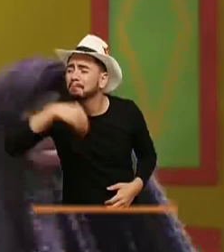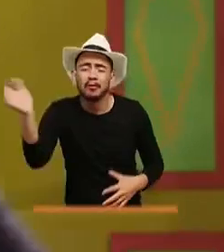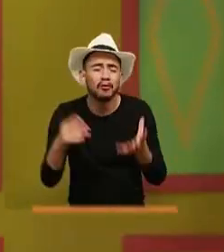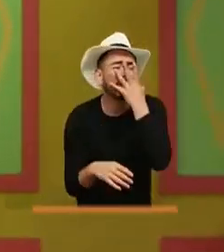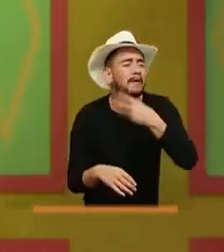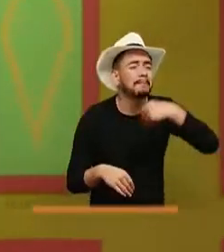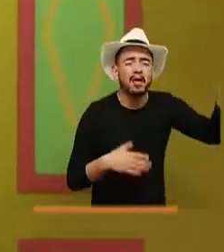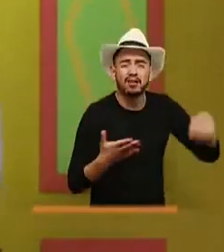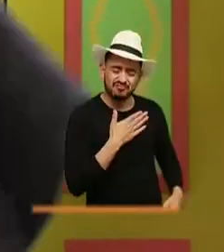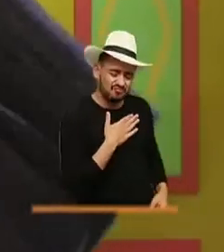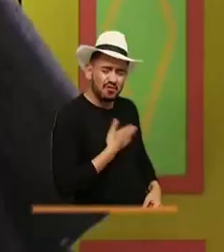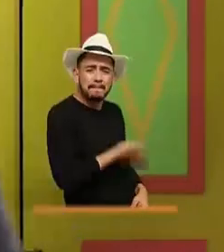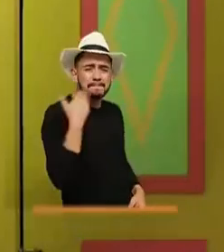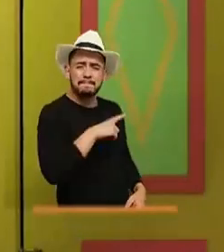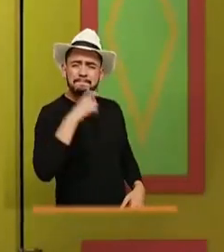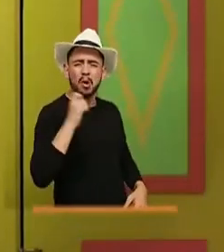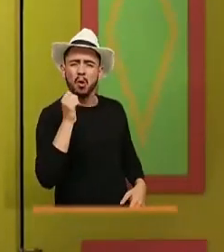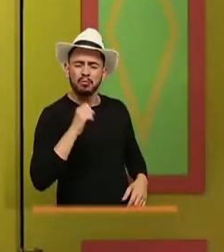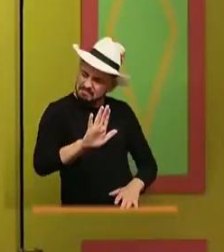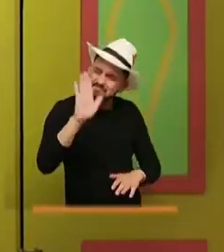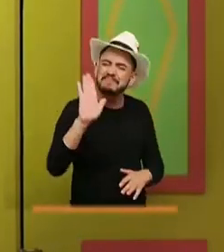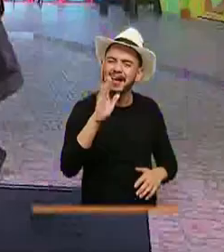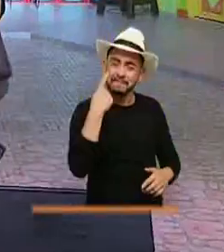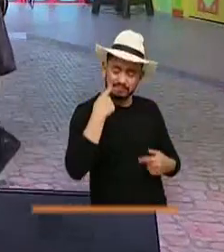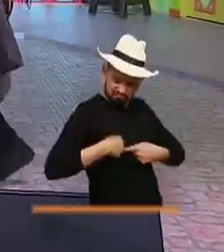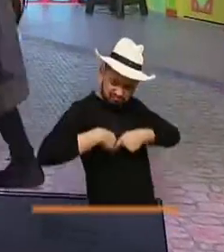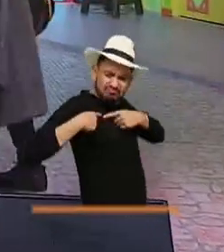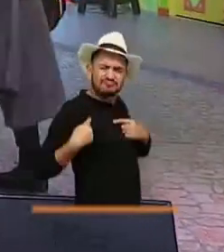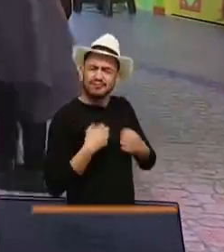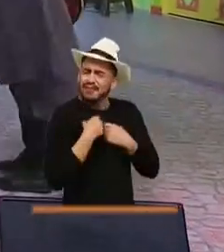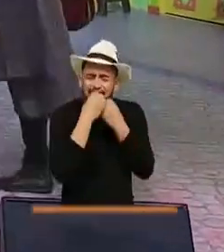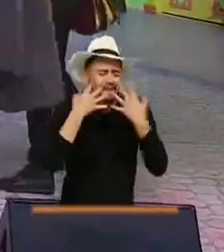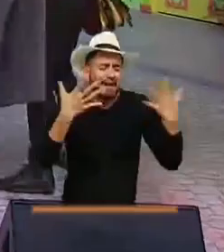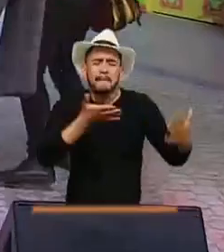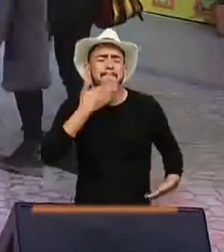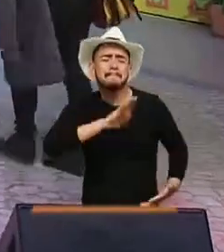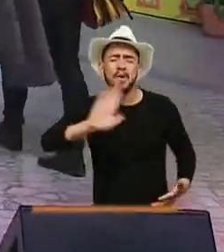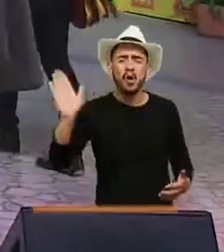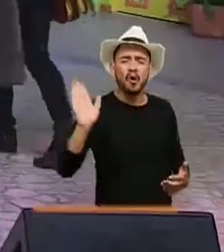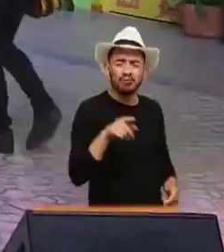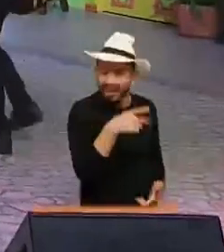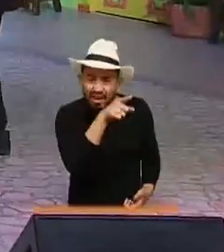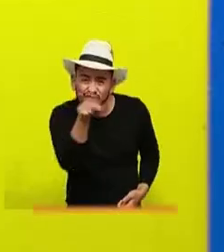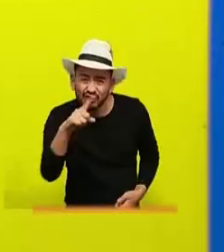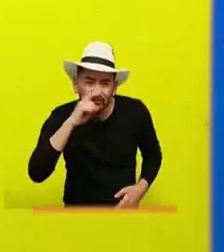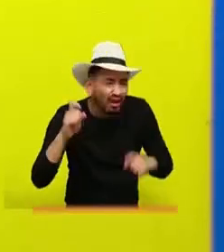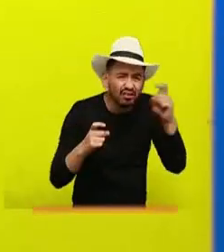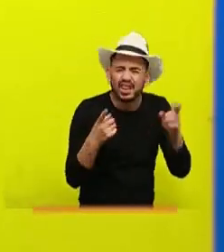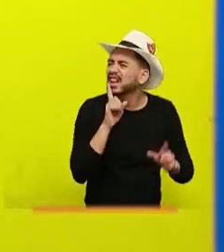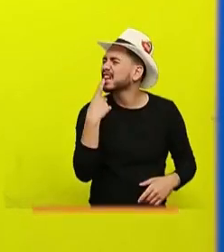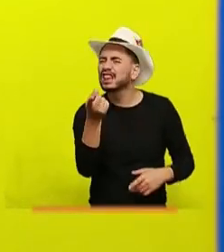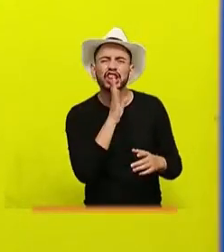feo con un corazón bonito. ¿Quién dijo que usted era feo? Solo